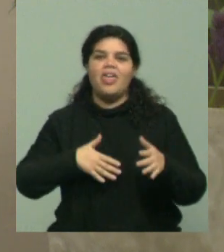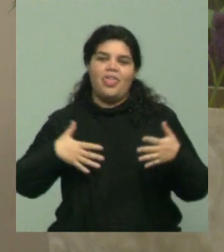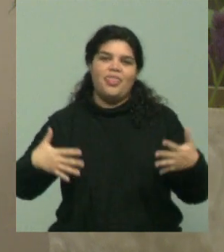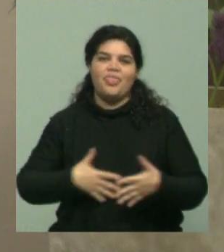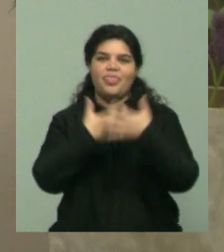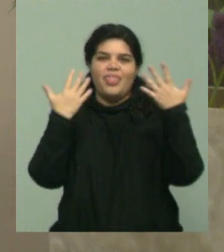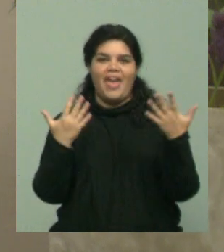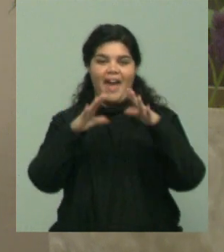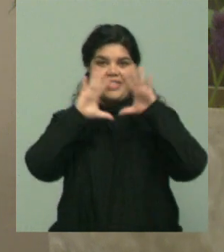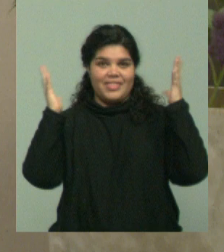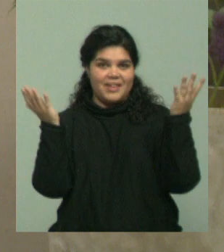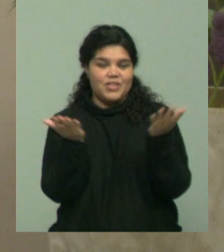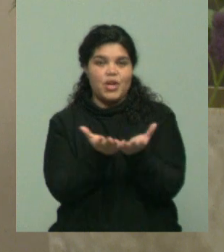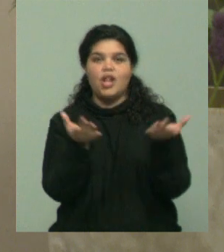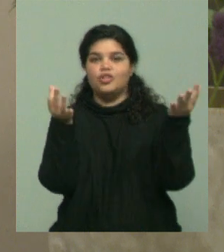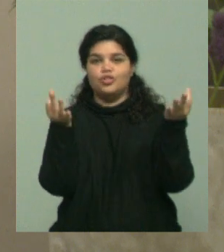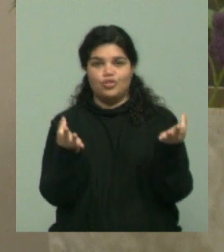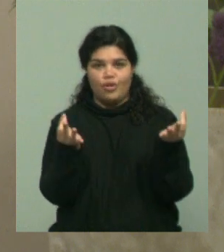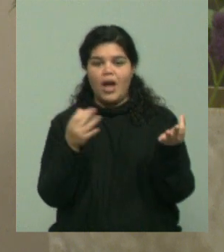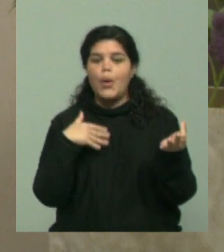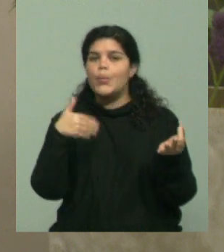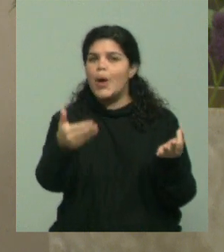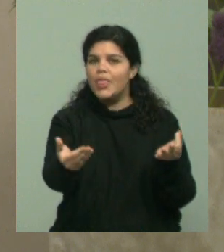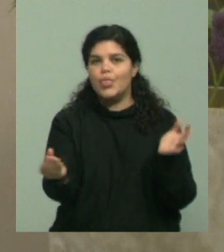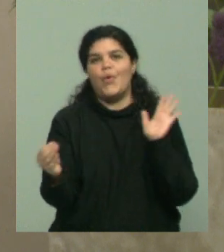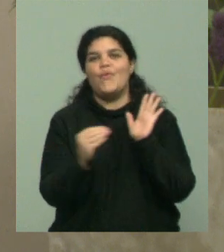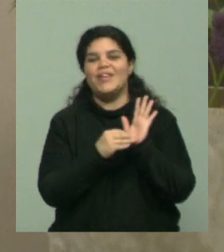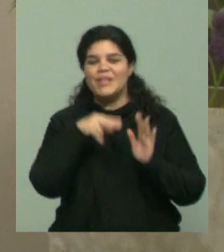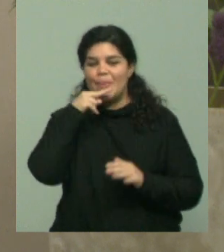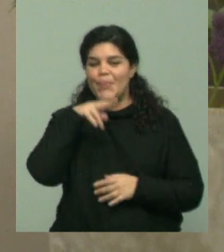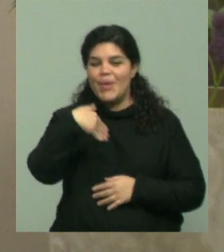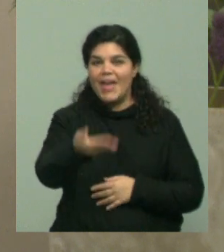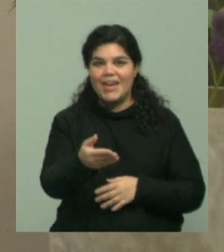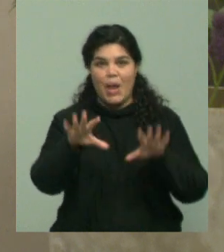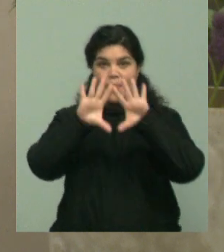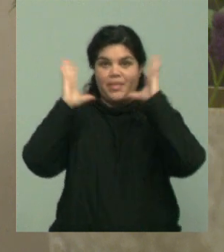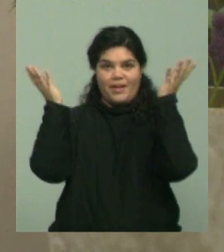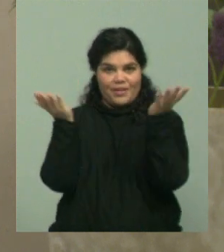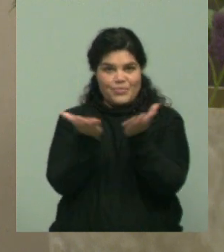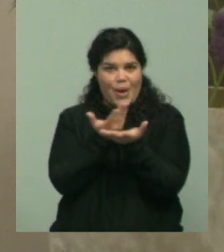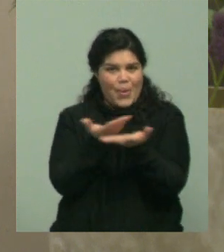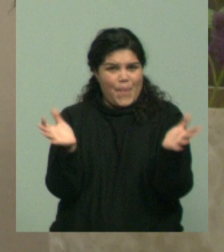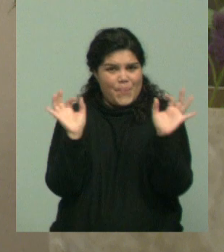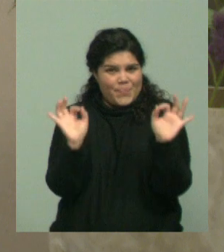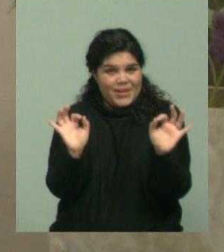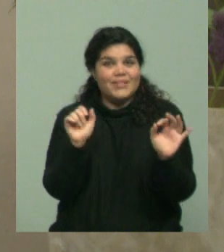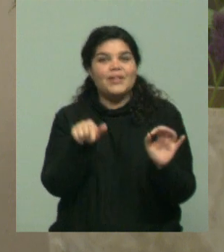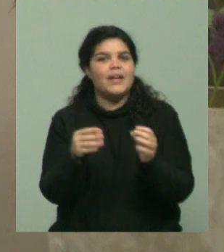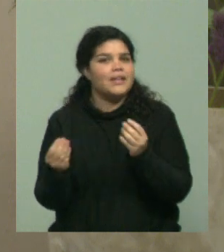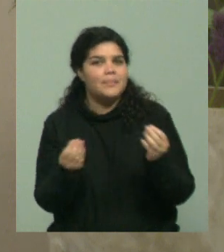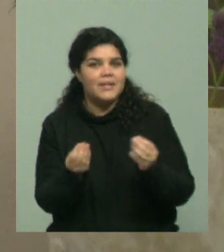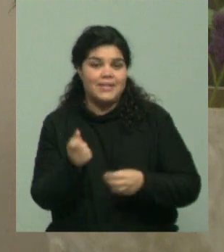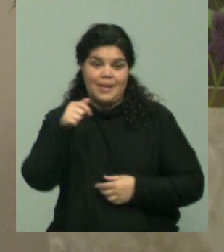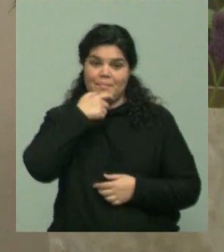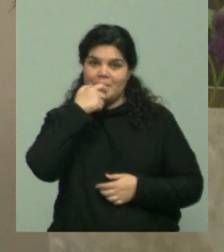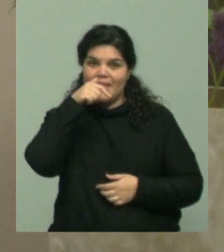Yoga, que se conmemora el próximo viernes, como decíamos, en todo el mundo, es internacional. Y también va a haber actividades aquí en la provincia